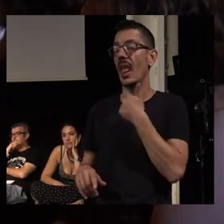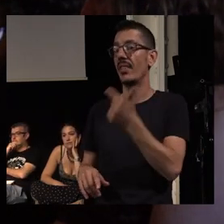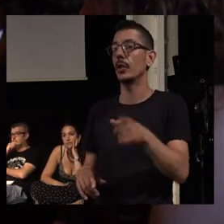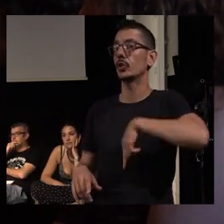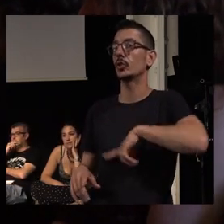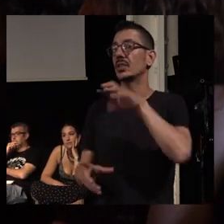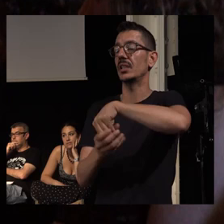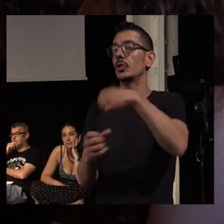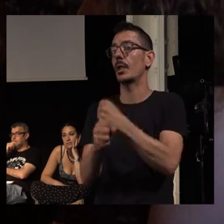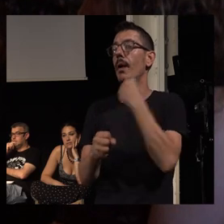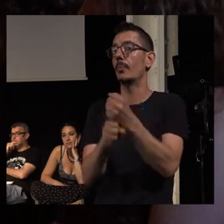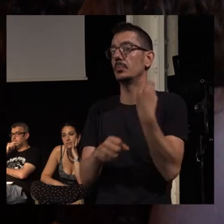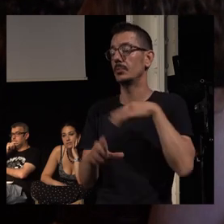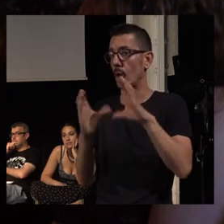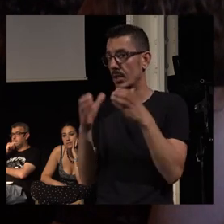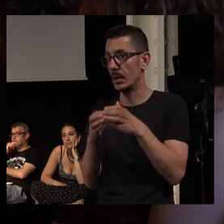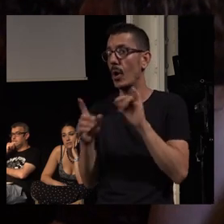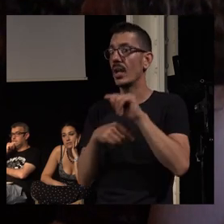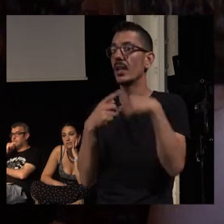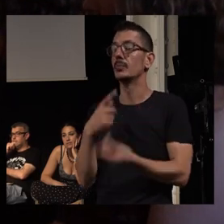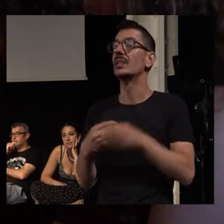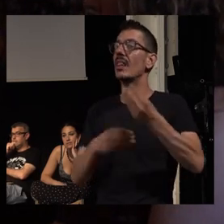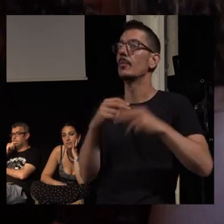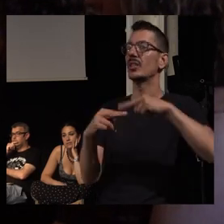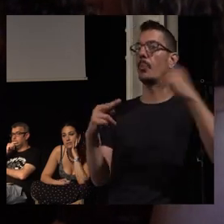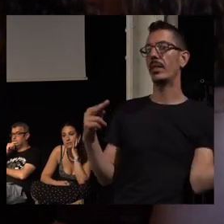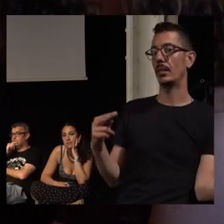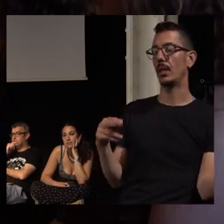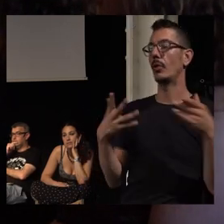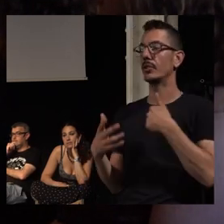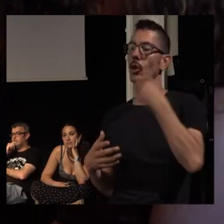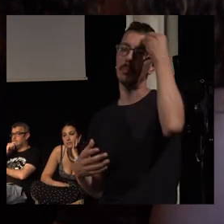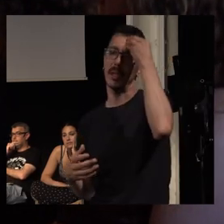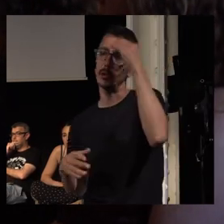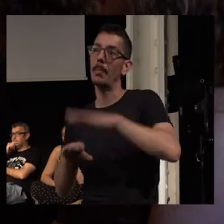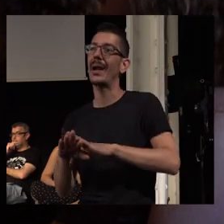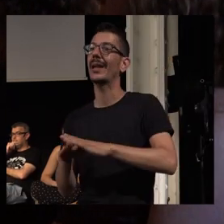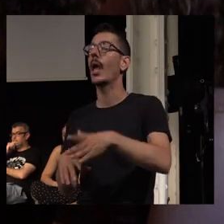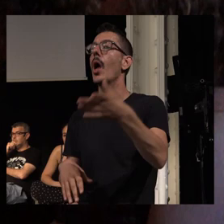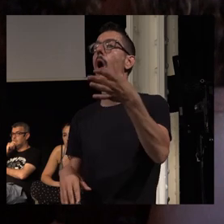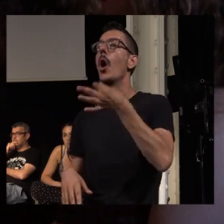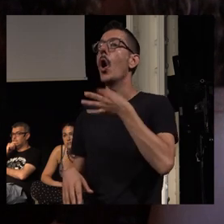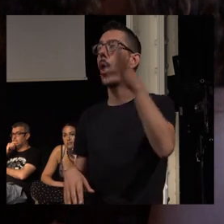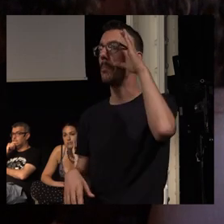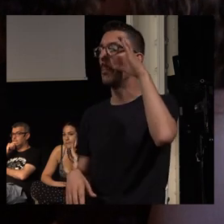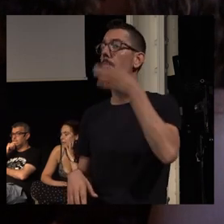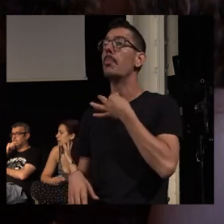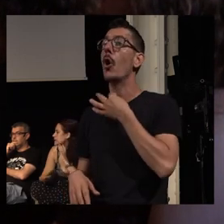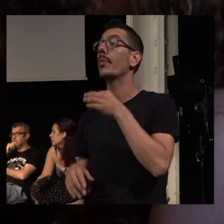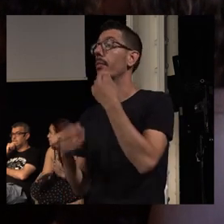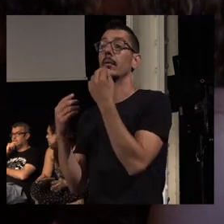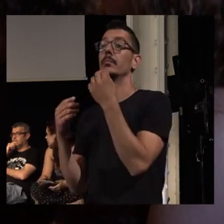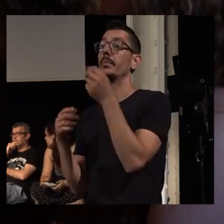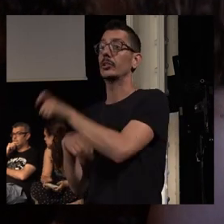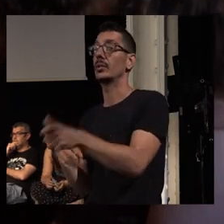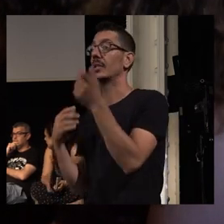en ese colectivo y que luego además hacemos de puente. Entonces yo pienso que para que se oiga la voz de realmente las personas que necesitan esa ayuda, que realmente